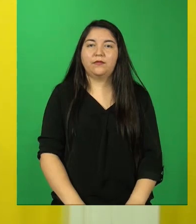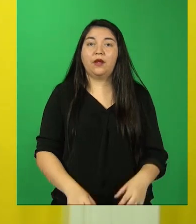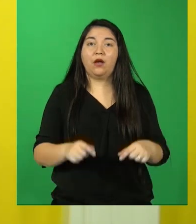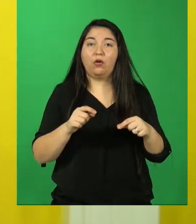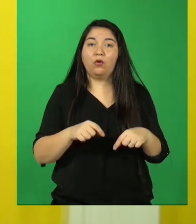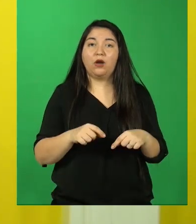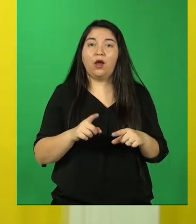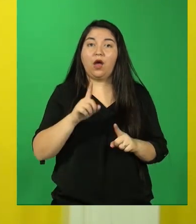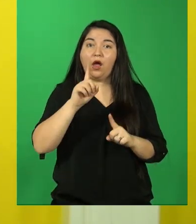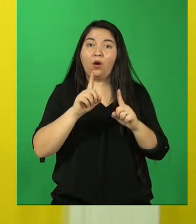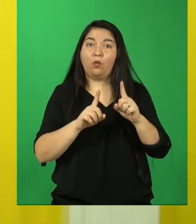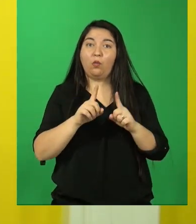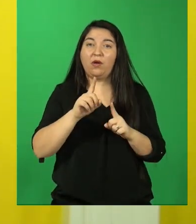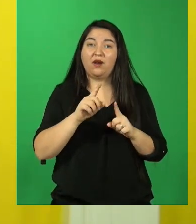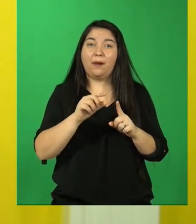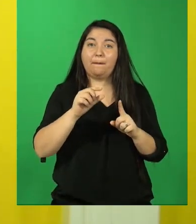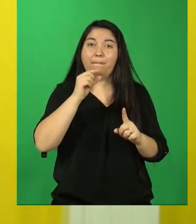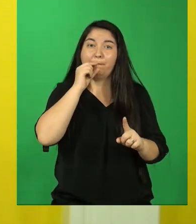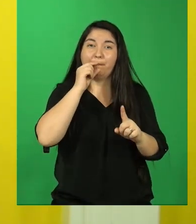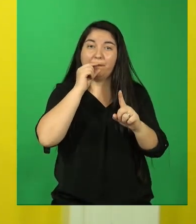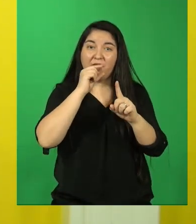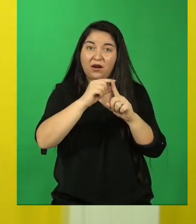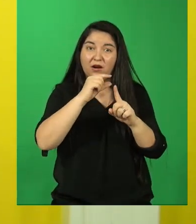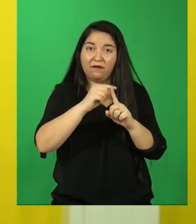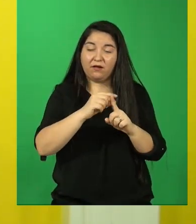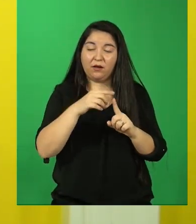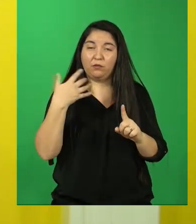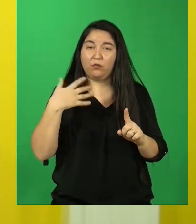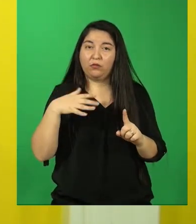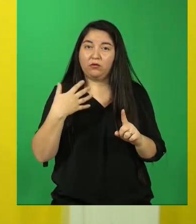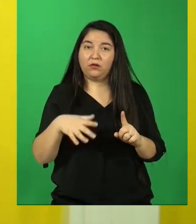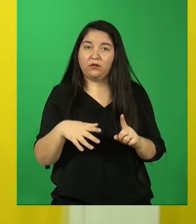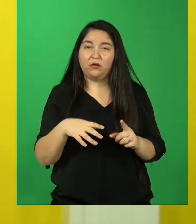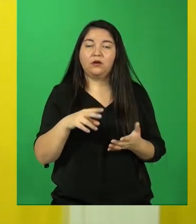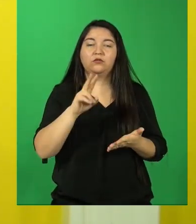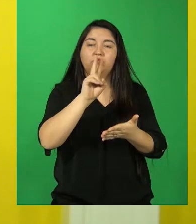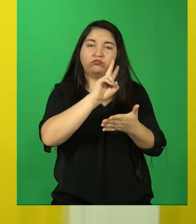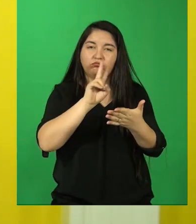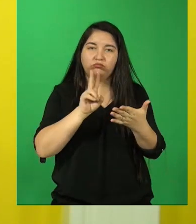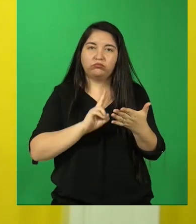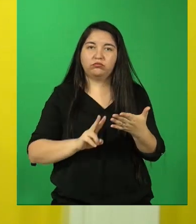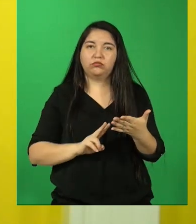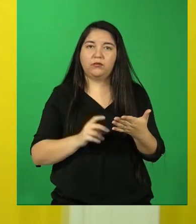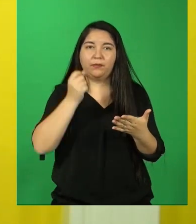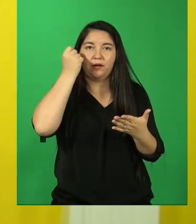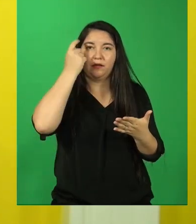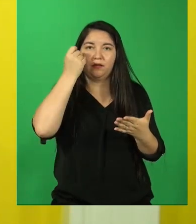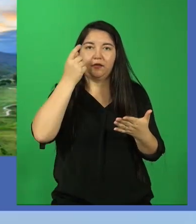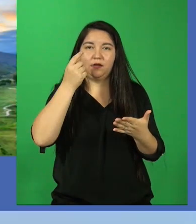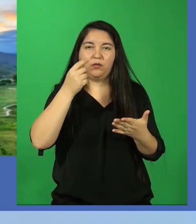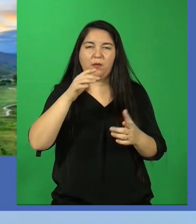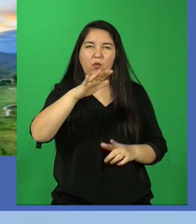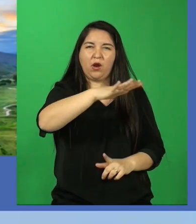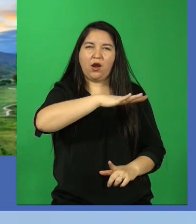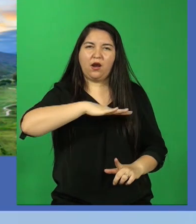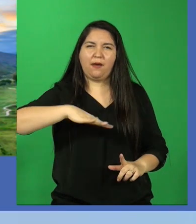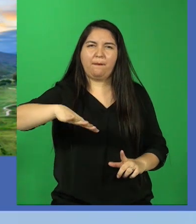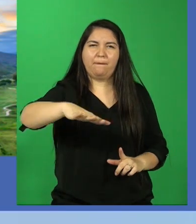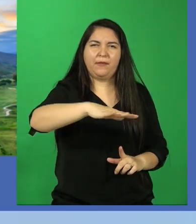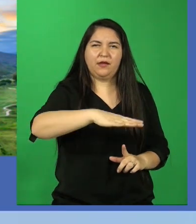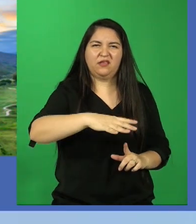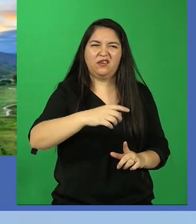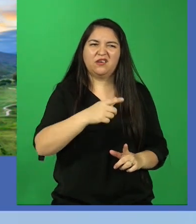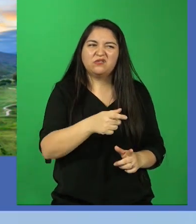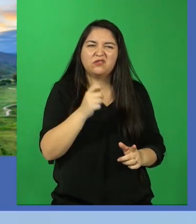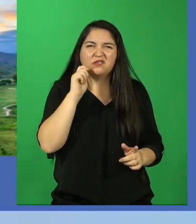leer algunas definiciones de los elementos del cuento. El ambiente o espacio,